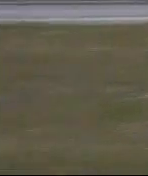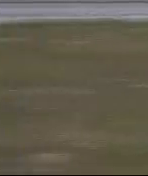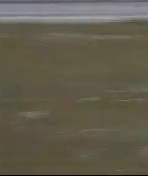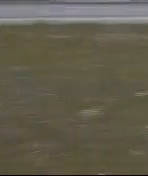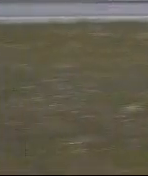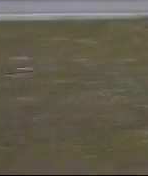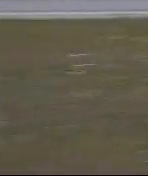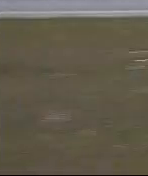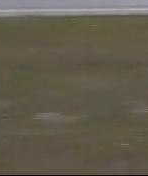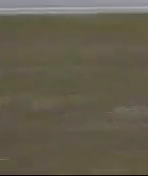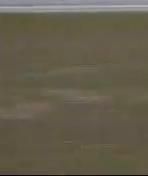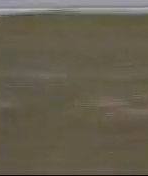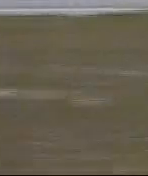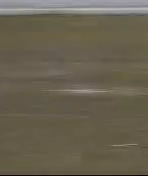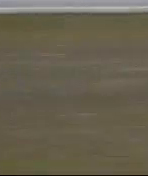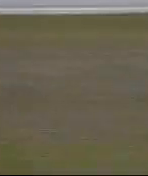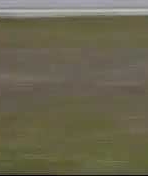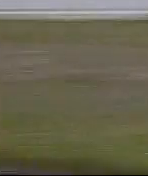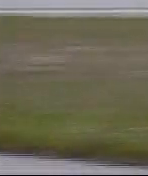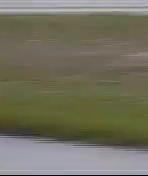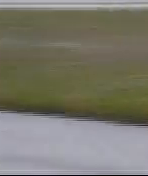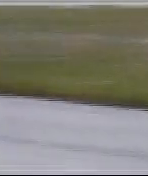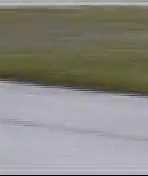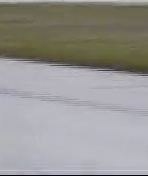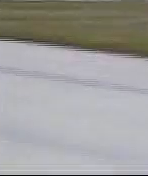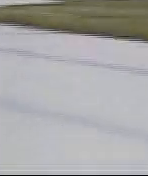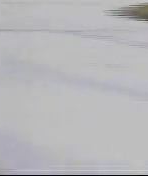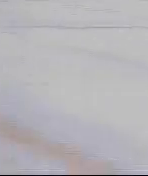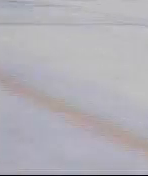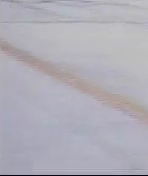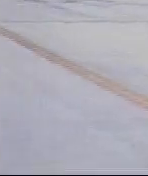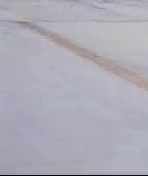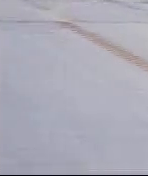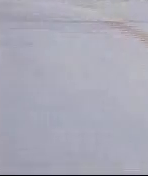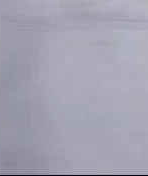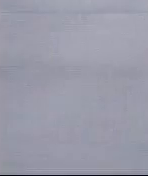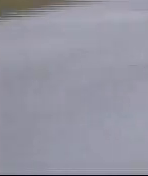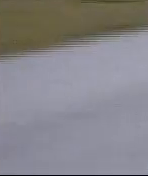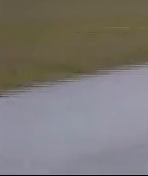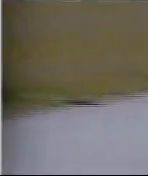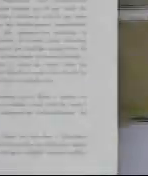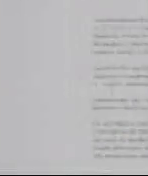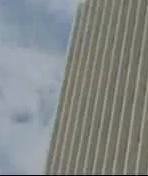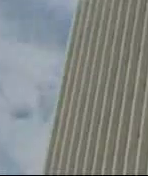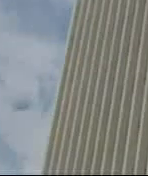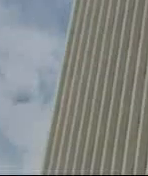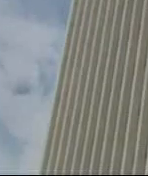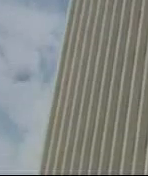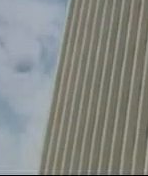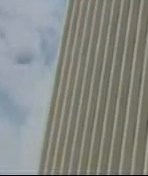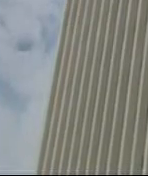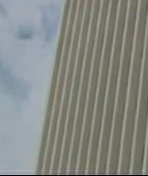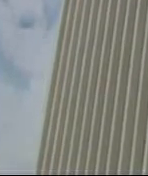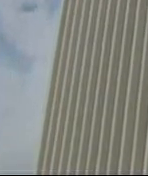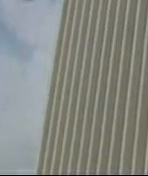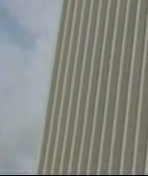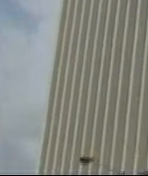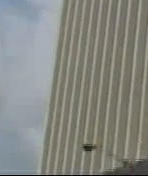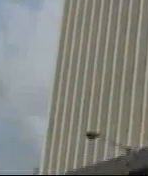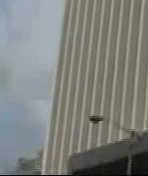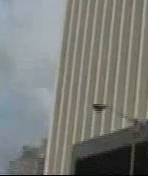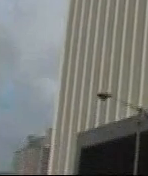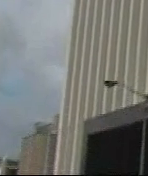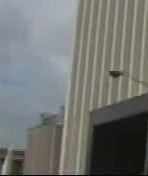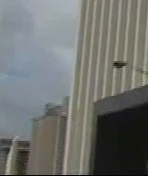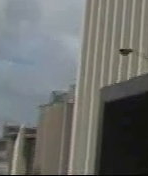se iniciaron gestiones para alquilar otras aeronaves con el objetivo de comenzar cuanto antes la operativa. El directorio de UTE